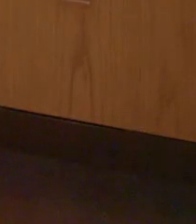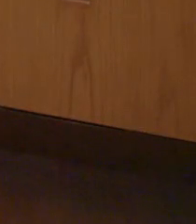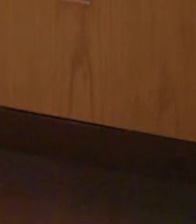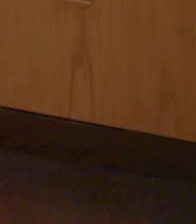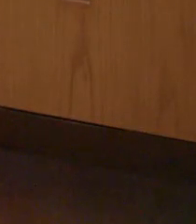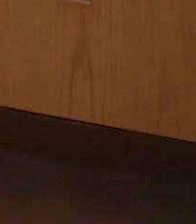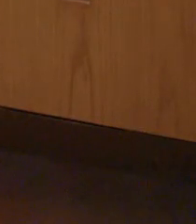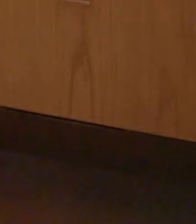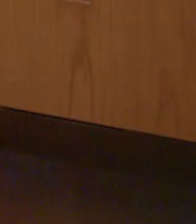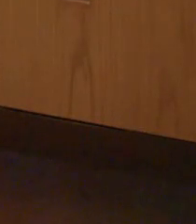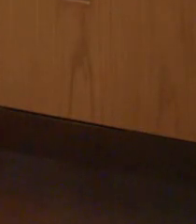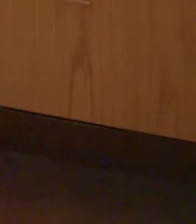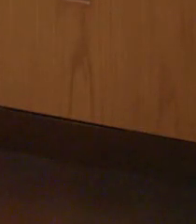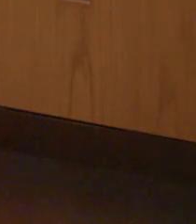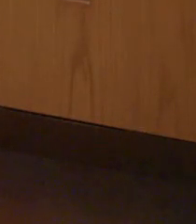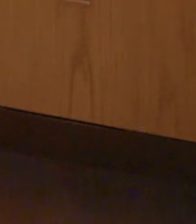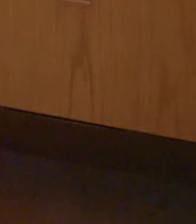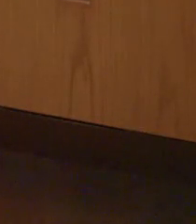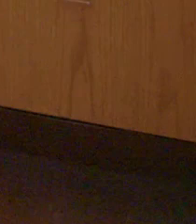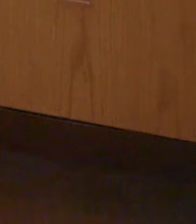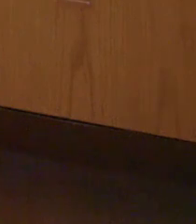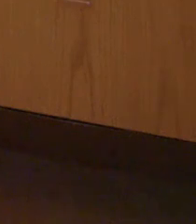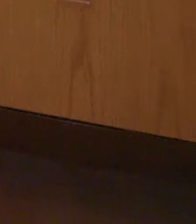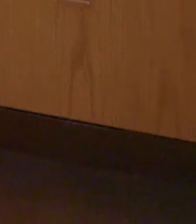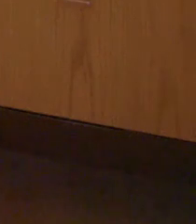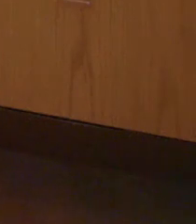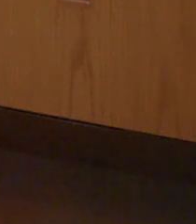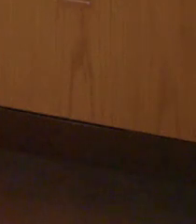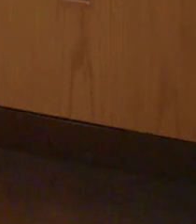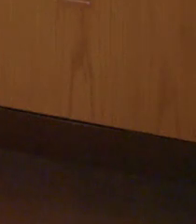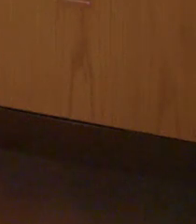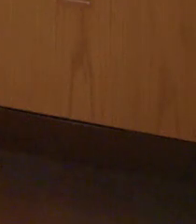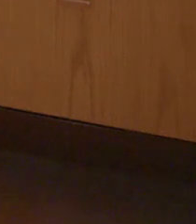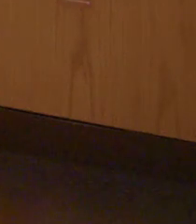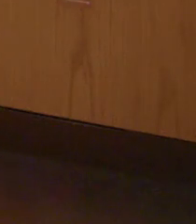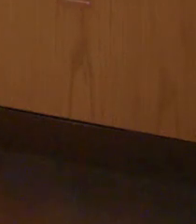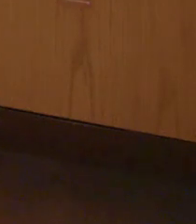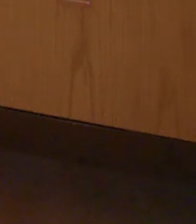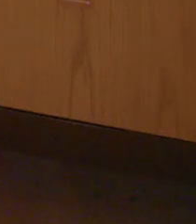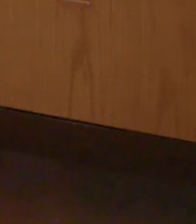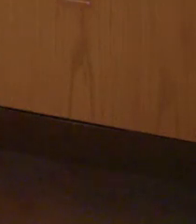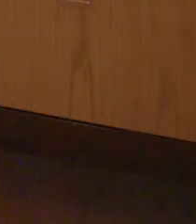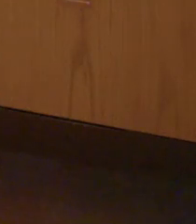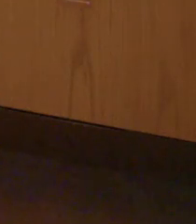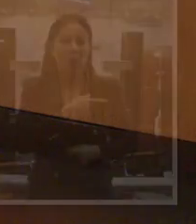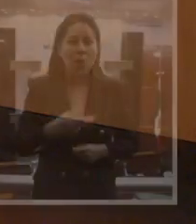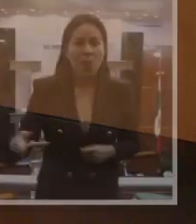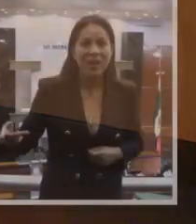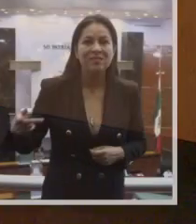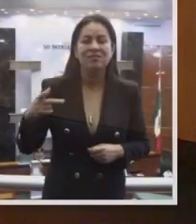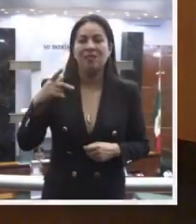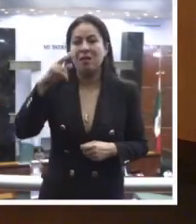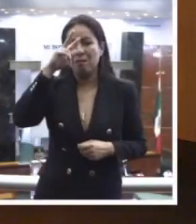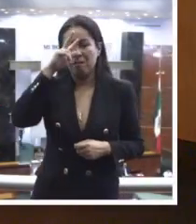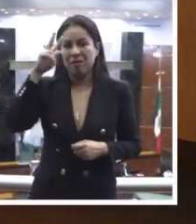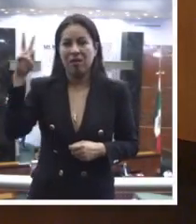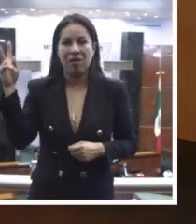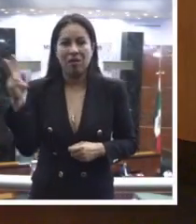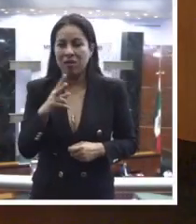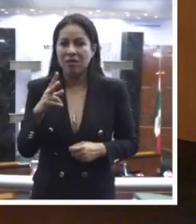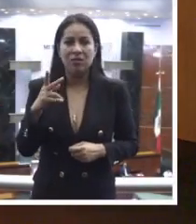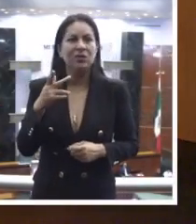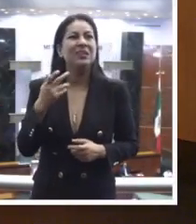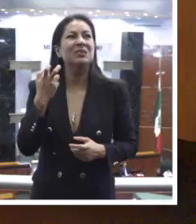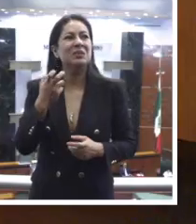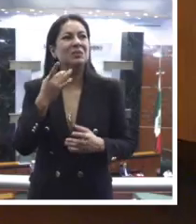rezagos históricos que afectan a millones de familias. La pobreza y la marginación, en particular, son heridas profundas que